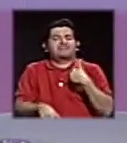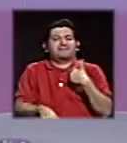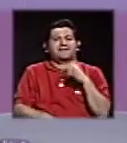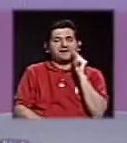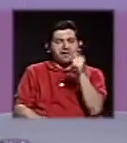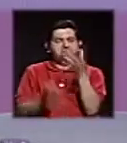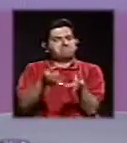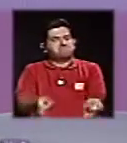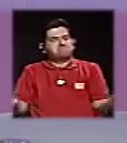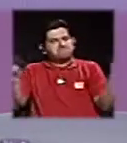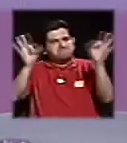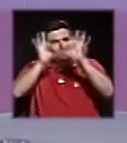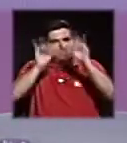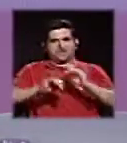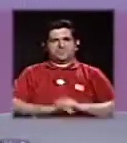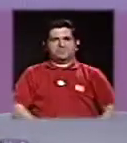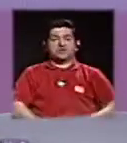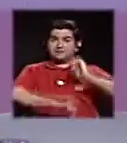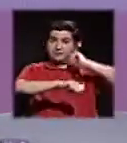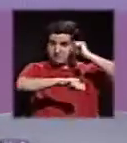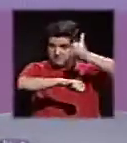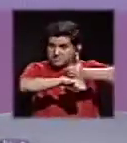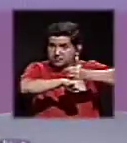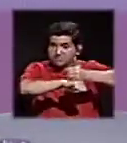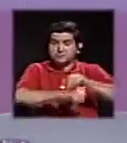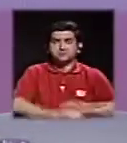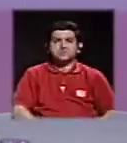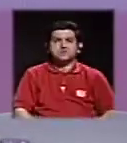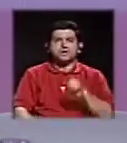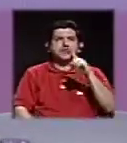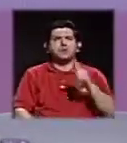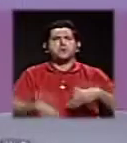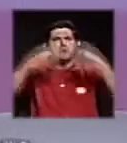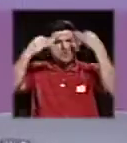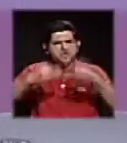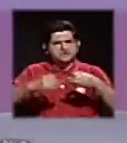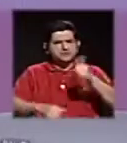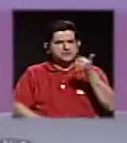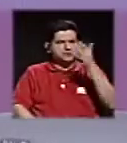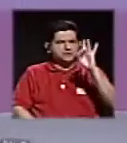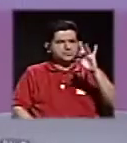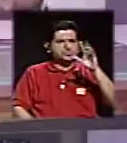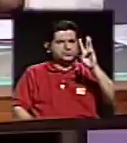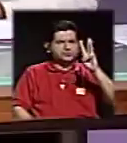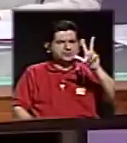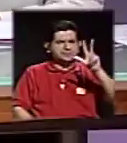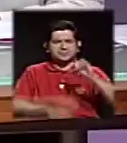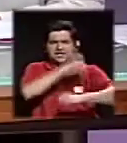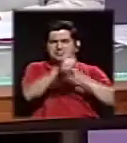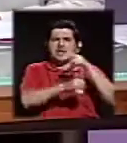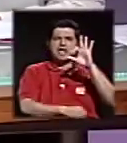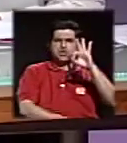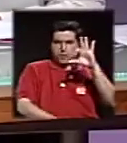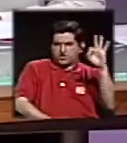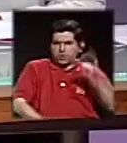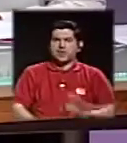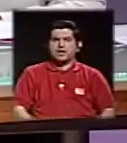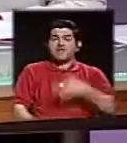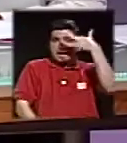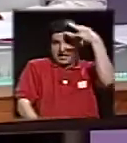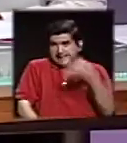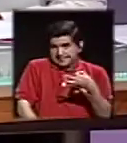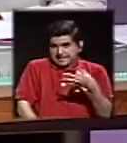ubicaron era importante y esta ablación en una resolución de 18 63 del año 99 como